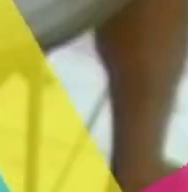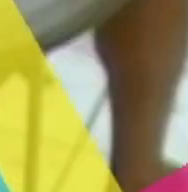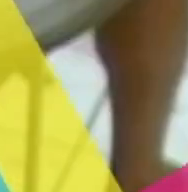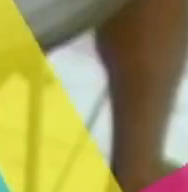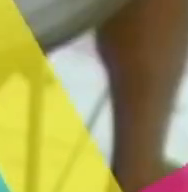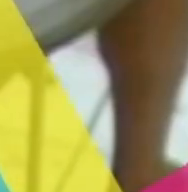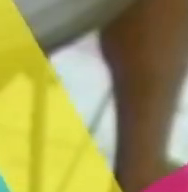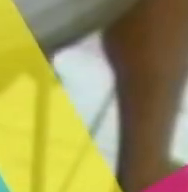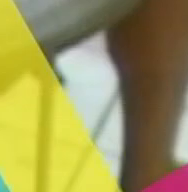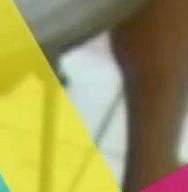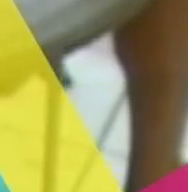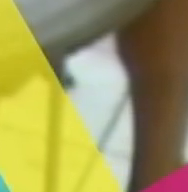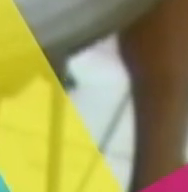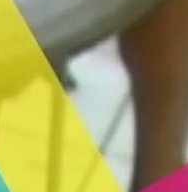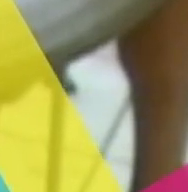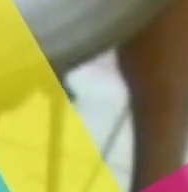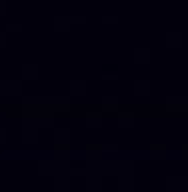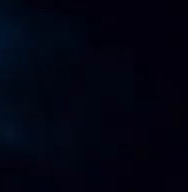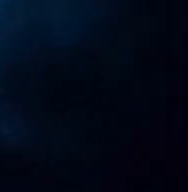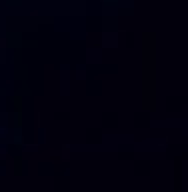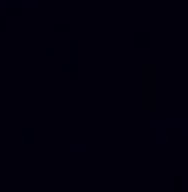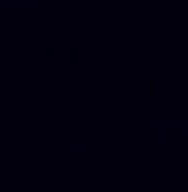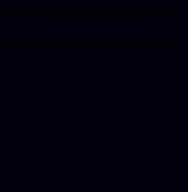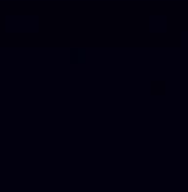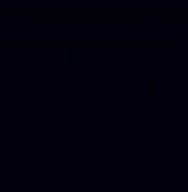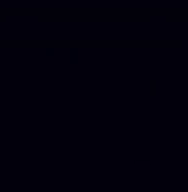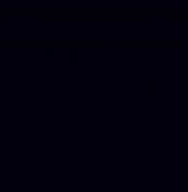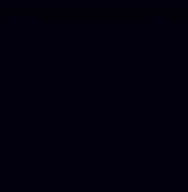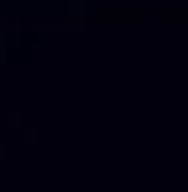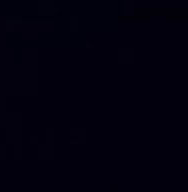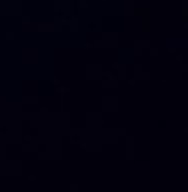las 4:30 de la tarde. Por 13,